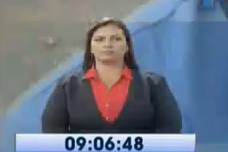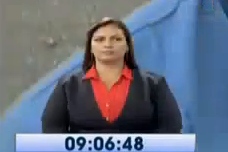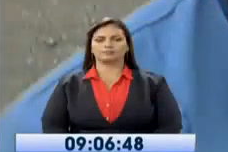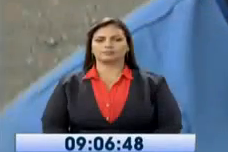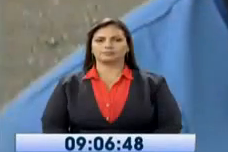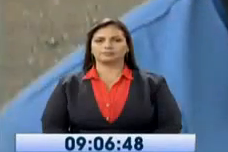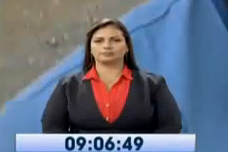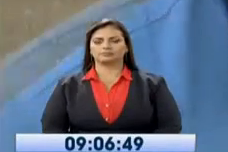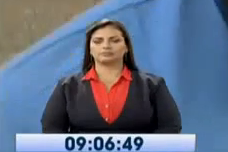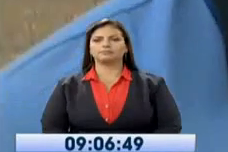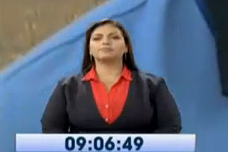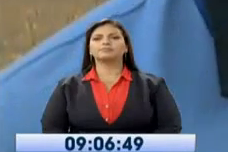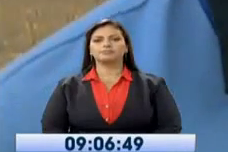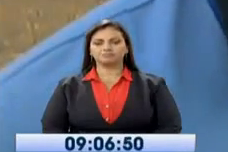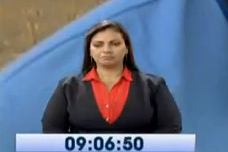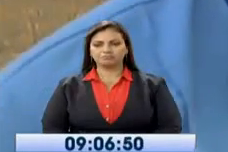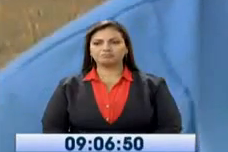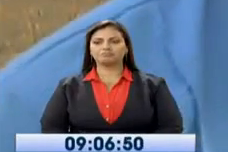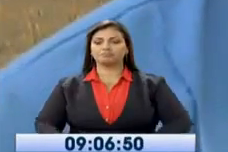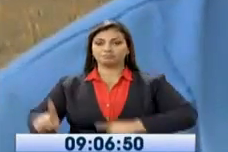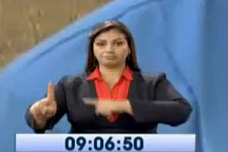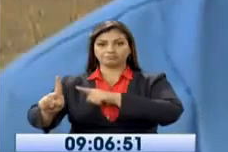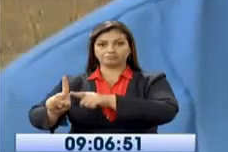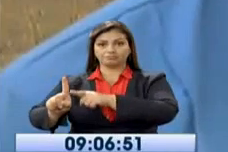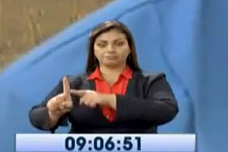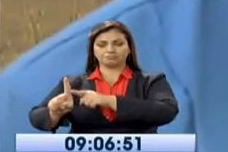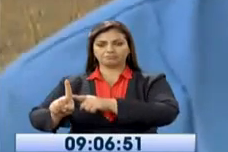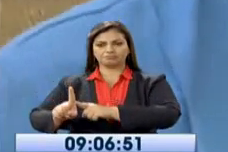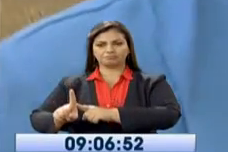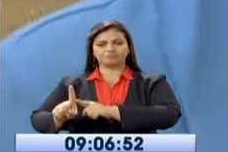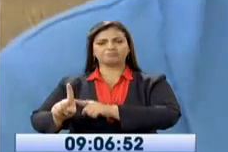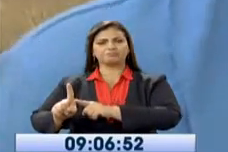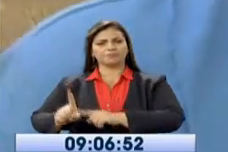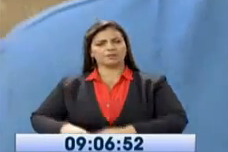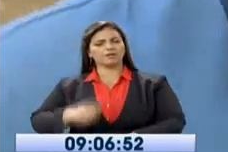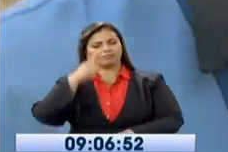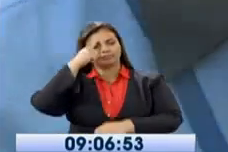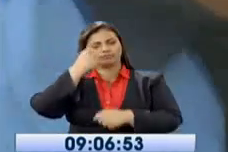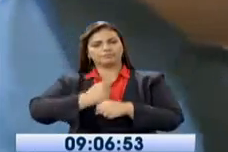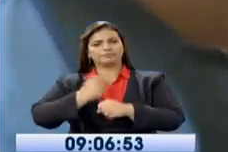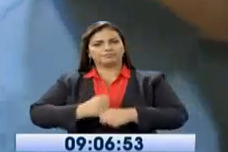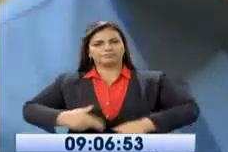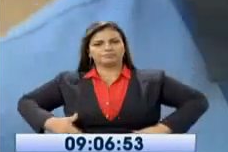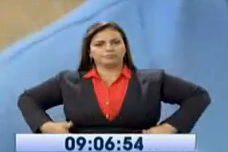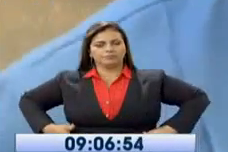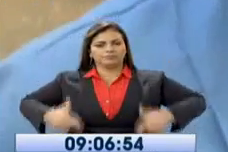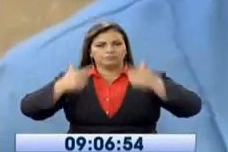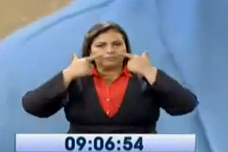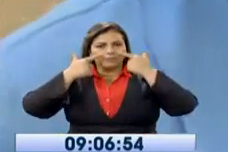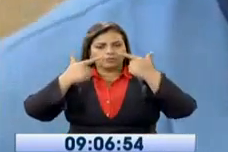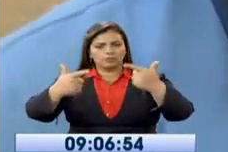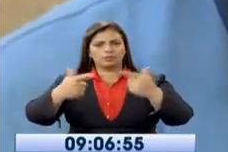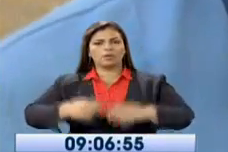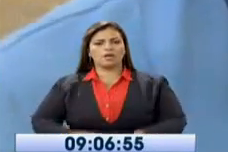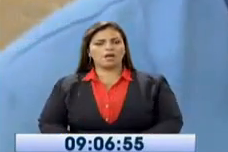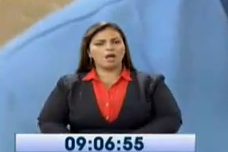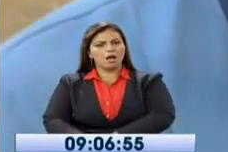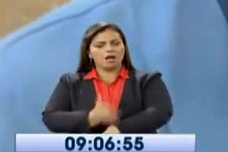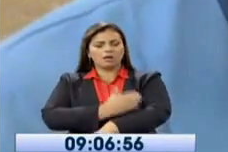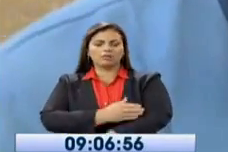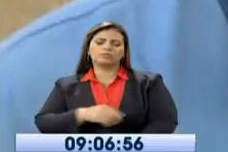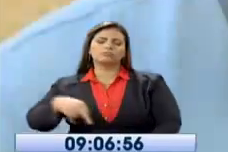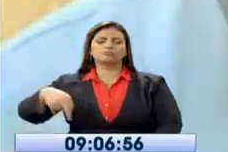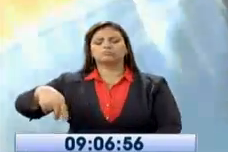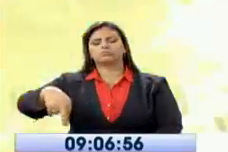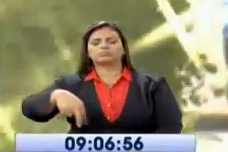Casa de propietario, me felicitó esto por mi honestidad. Y más que todo, yo me sentí a gusto yo mismo de saber que yo lo había entregado tal